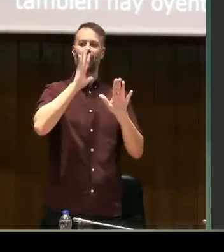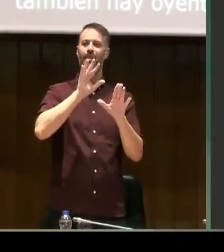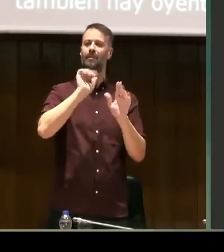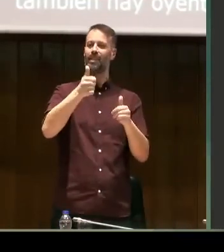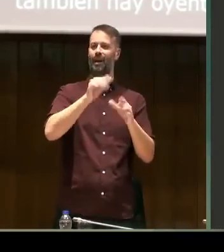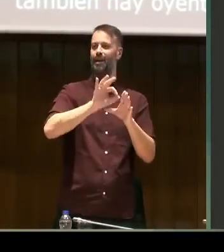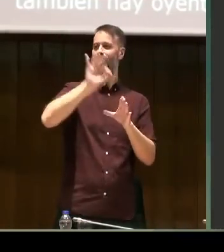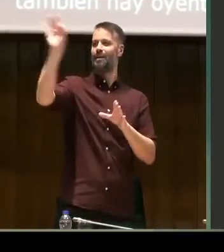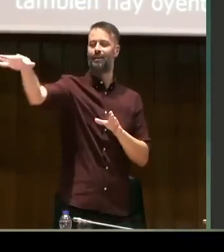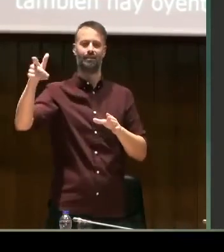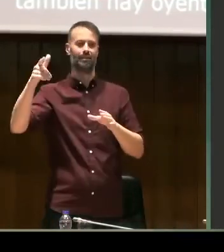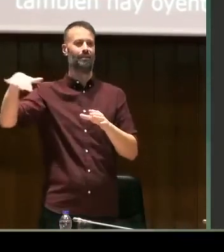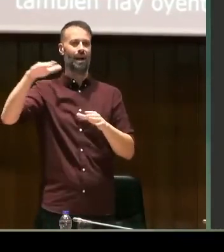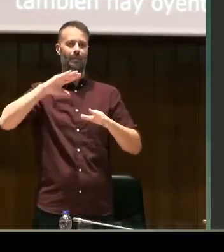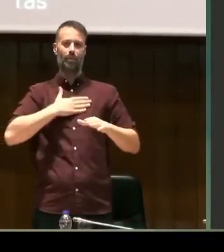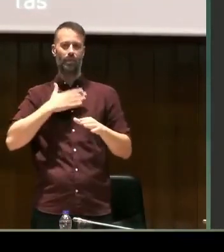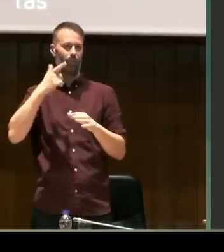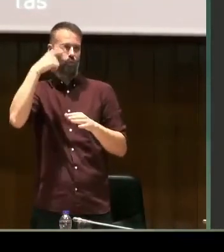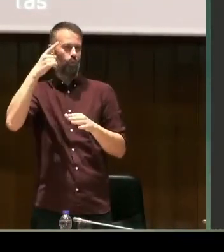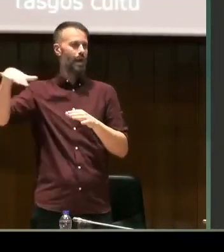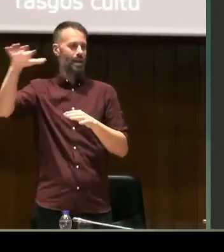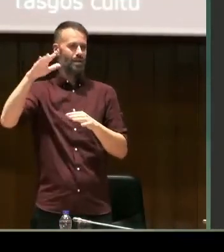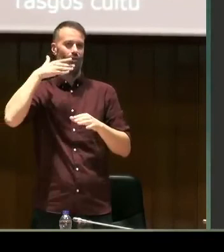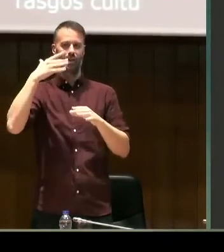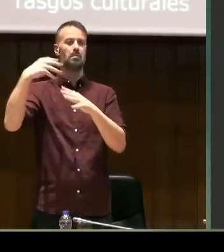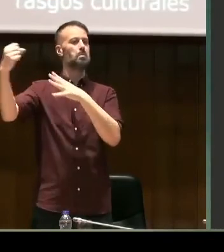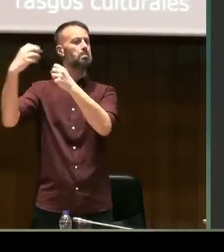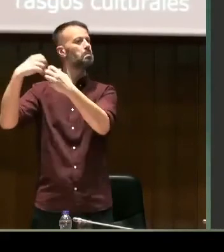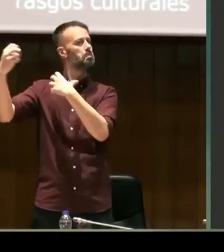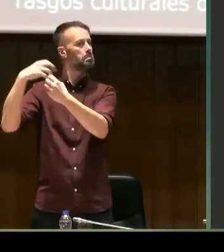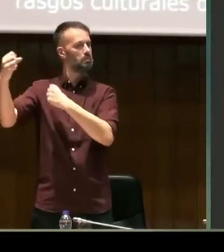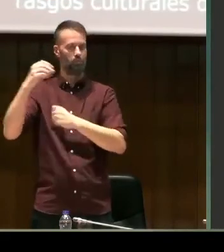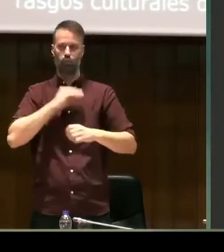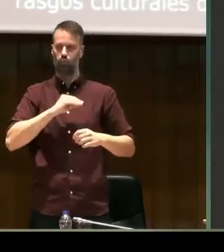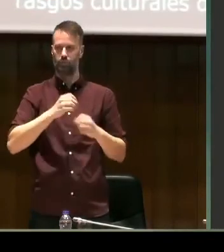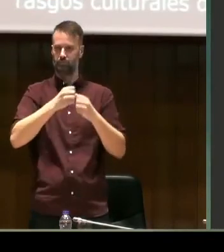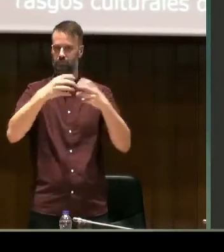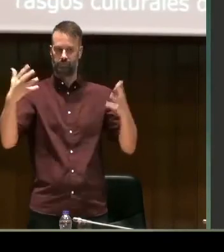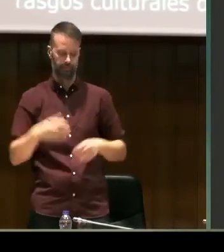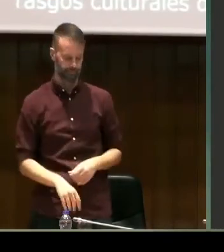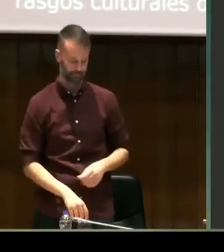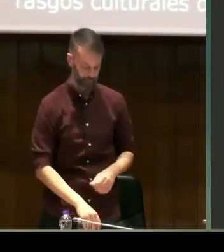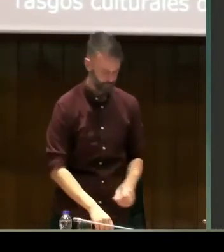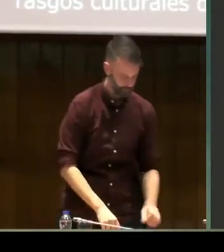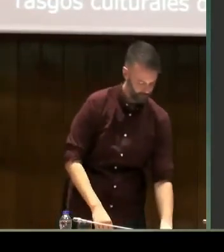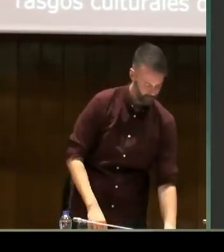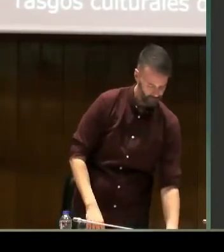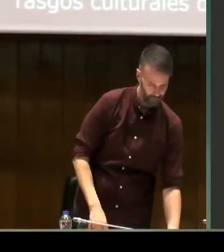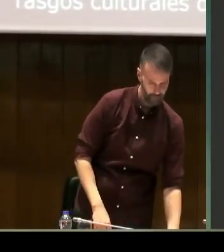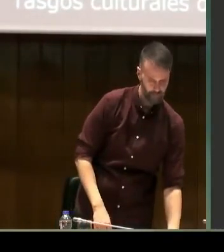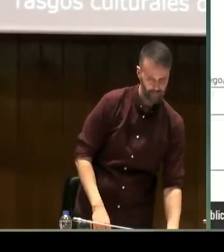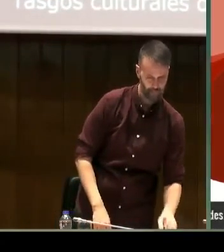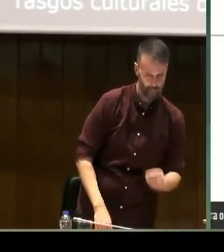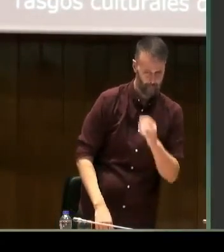sería como un intercambio cultural que ya sucede entre países y continentes. Lo mismo pasa entre cultura oyente y cultura sorda. Como digo,